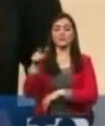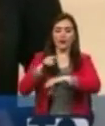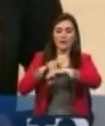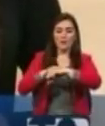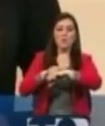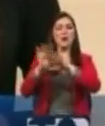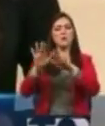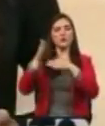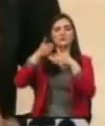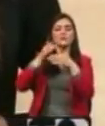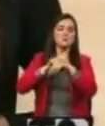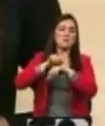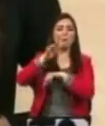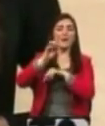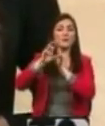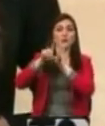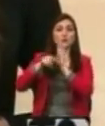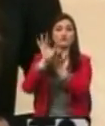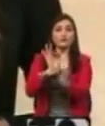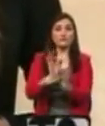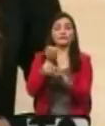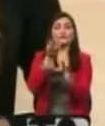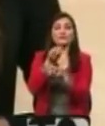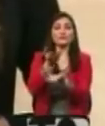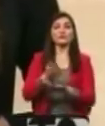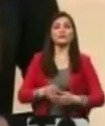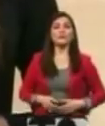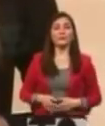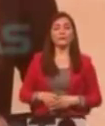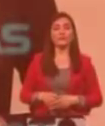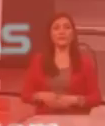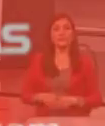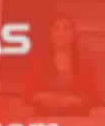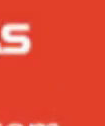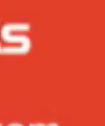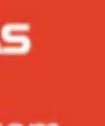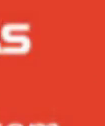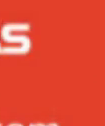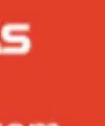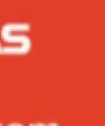aproximado de 20 minutos para hacerlo. En Quito, Daniela Valencia, 24 horas.